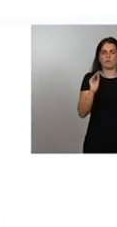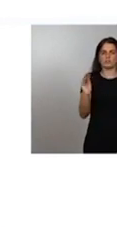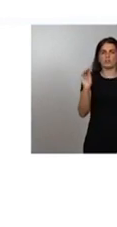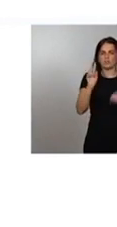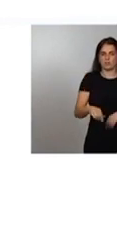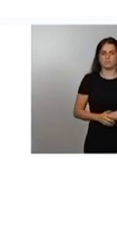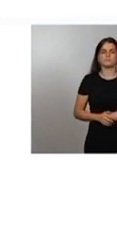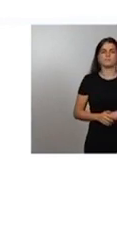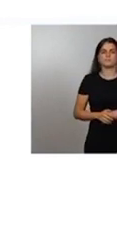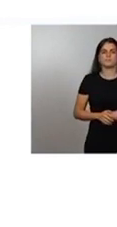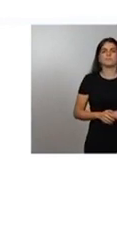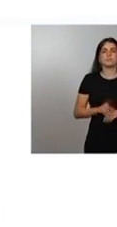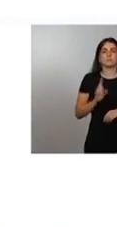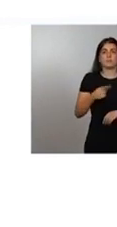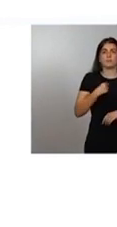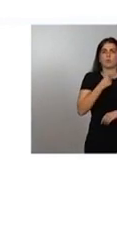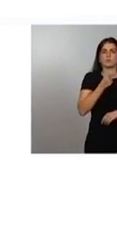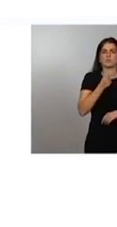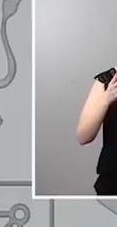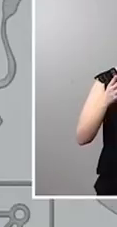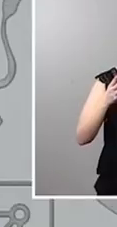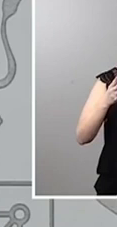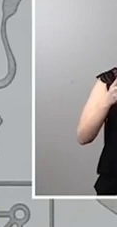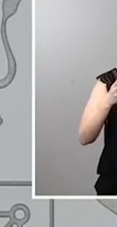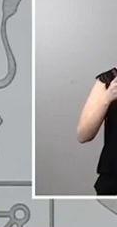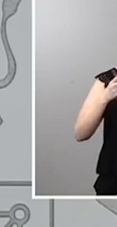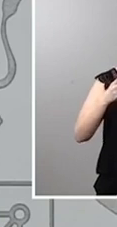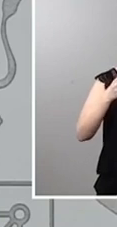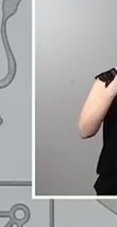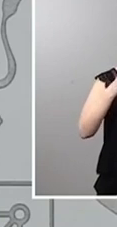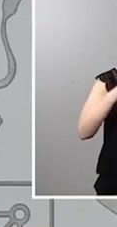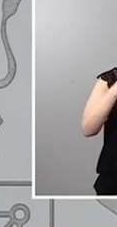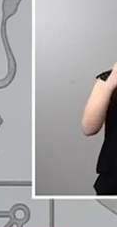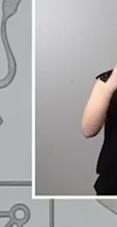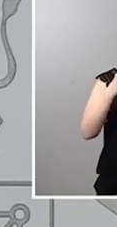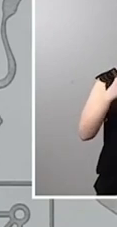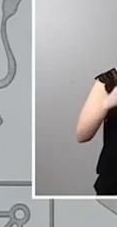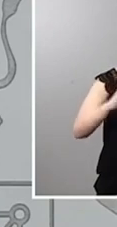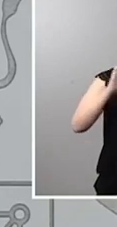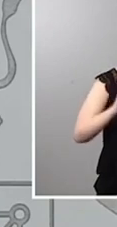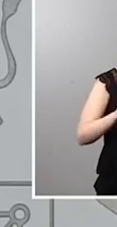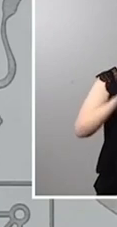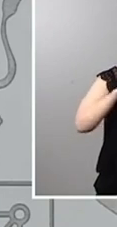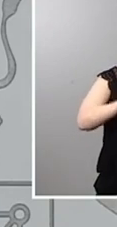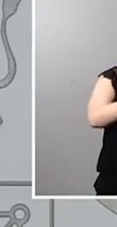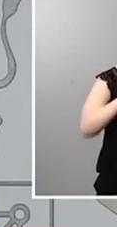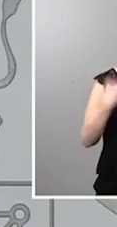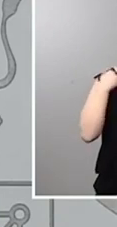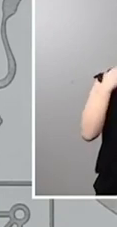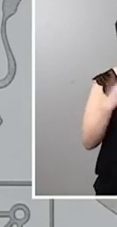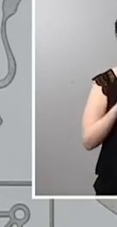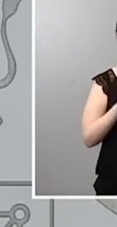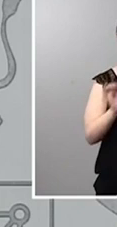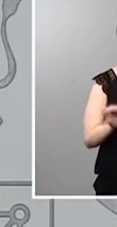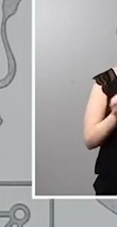carácter territorial, Compromís, anticapitalistas, los comunes, Más País, ya están en el bando de Yolanda y empieza a haber deserciones